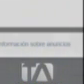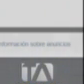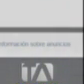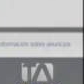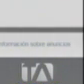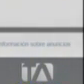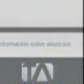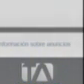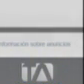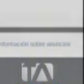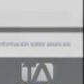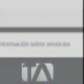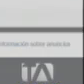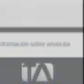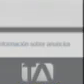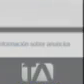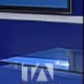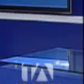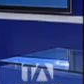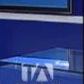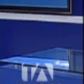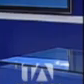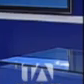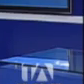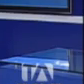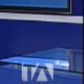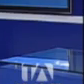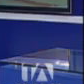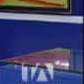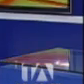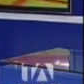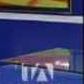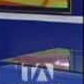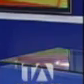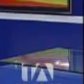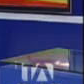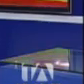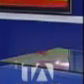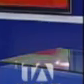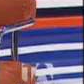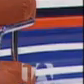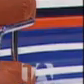de acoso. Estos son algunos de los mensajes que hemos recibido esta mañana. Gisela, continuamos contigo.